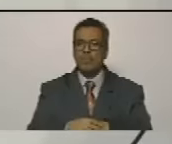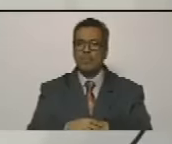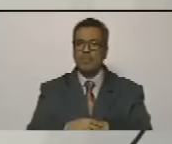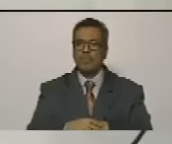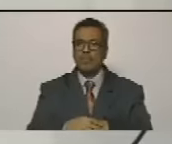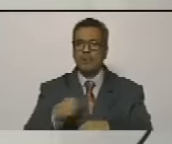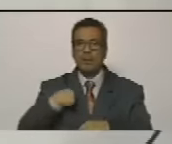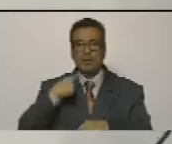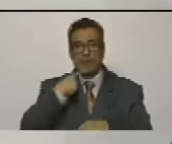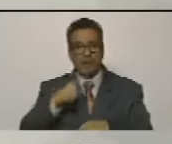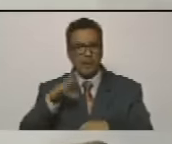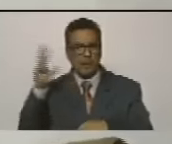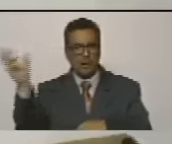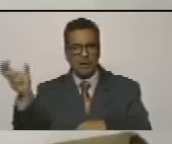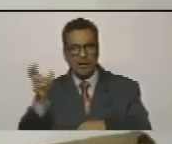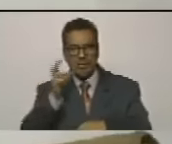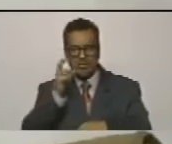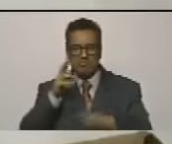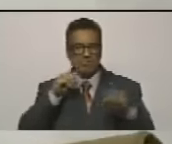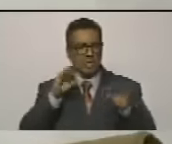y a mí no me lo contaron yo estaba ahí